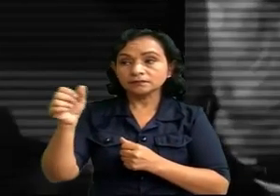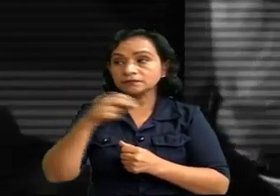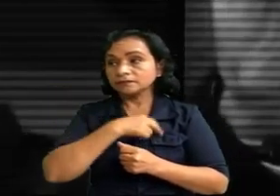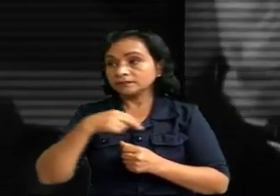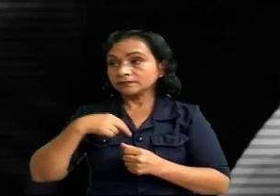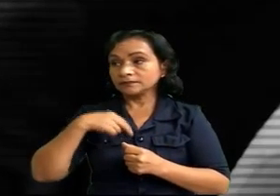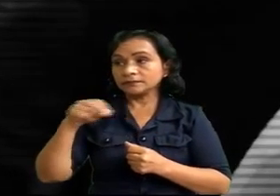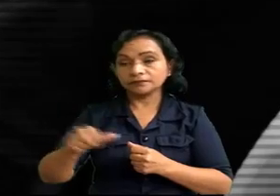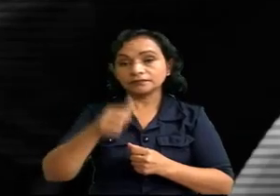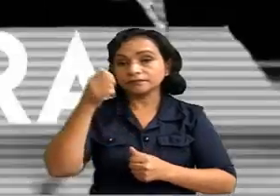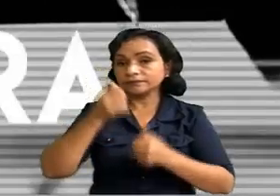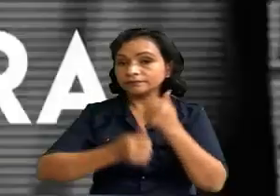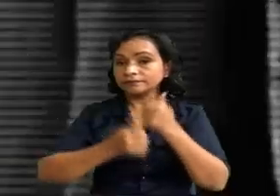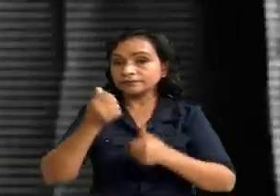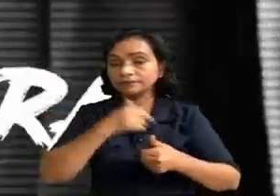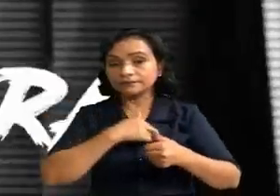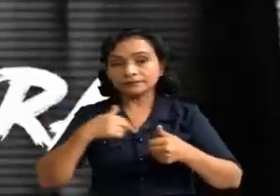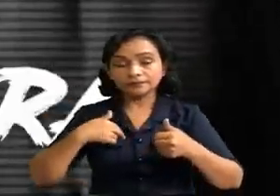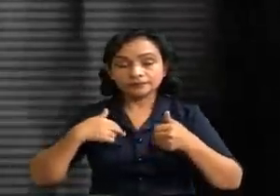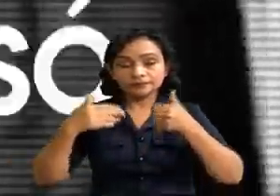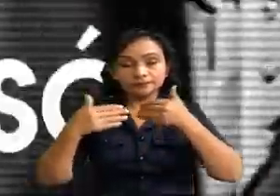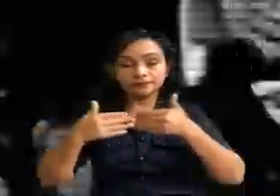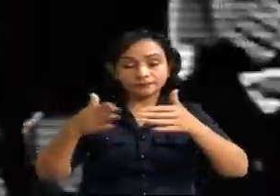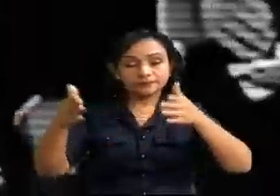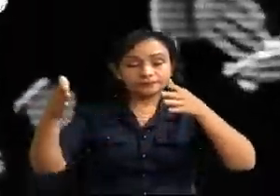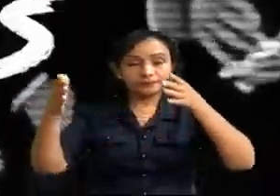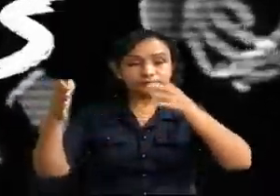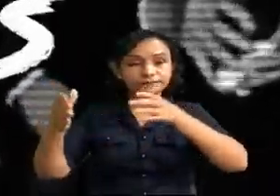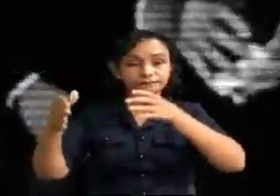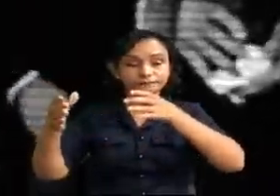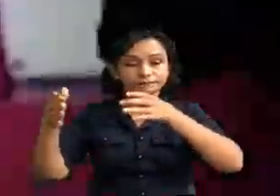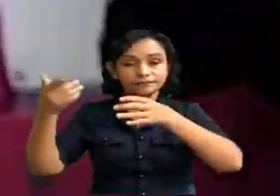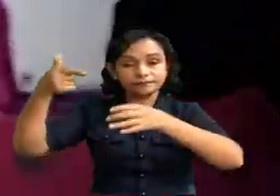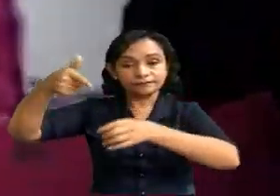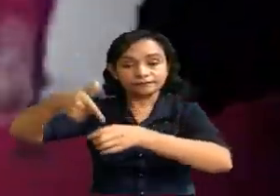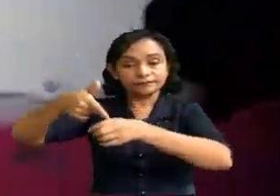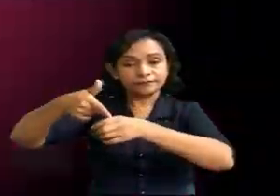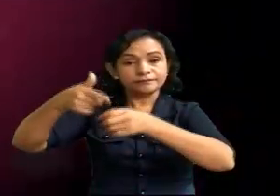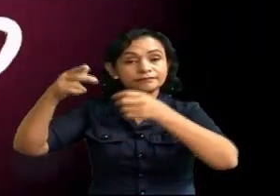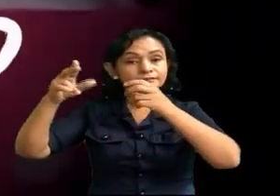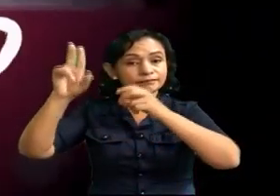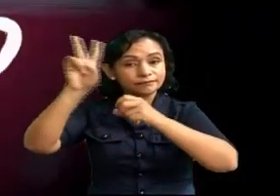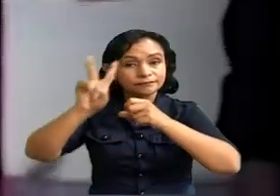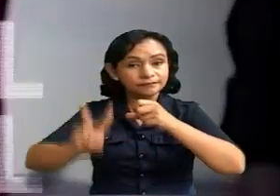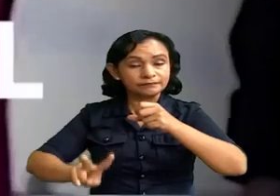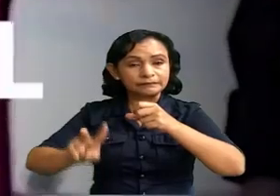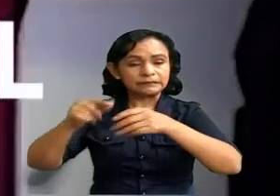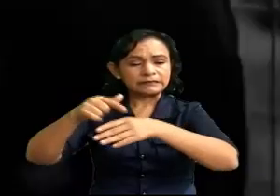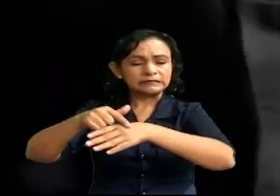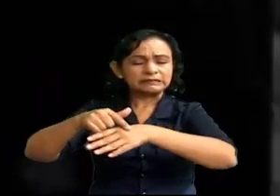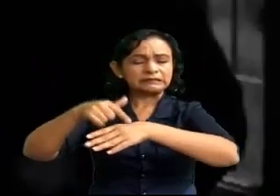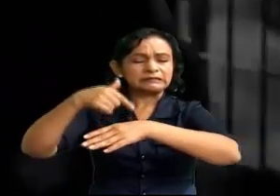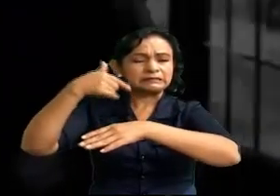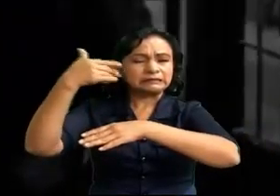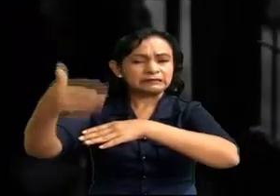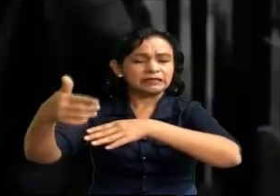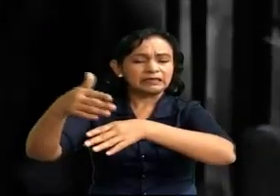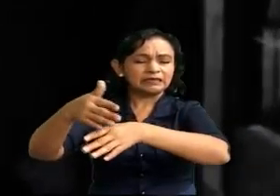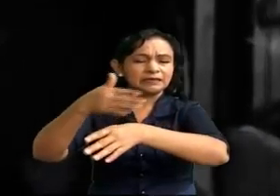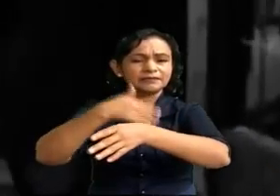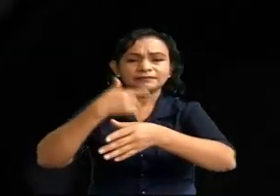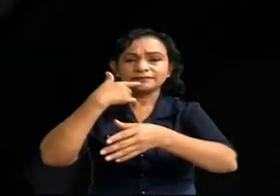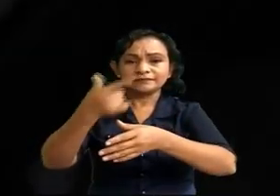otro daño grave que la apertura petrolera le causó al país fue un retraso criminal. Oigan bien